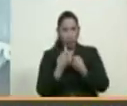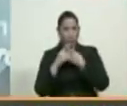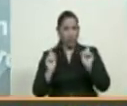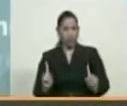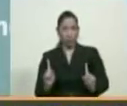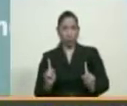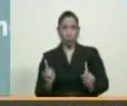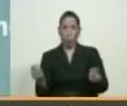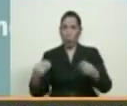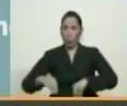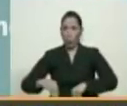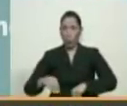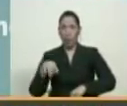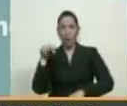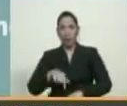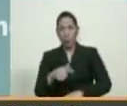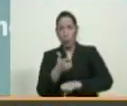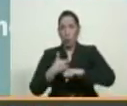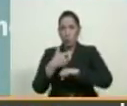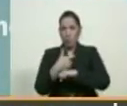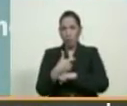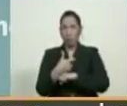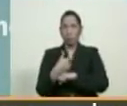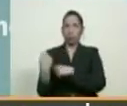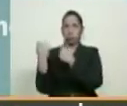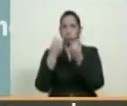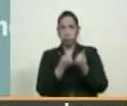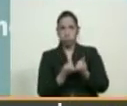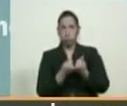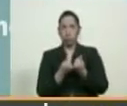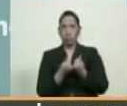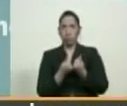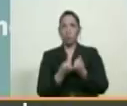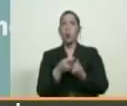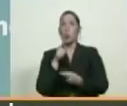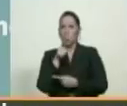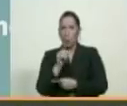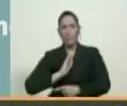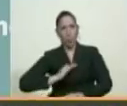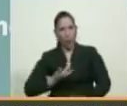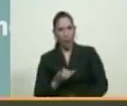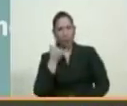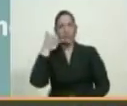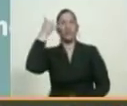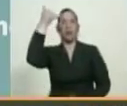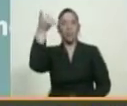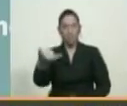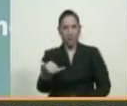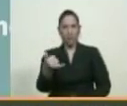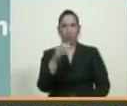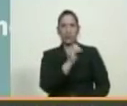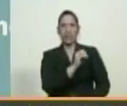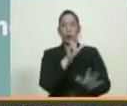establecido en los precios acordados, usted puede llamar al 0800 Lo Justo,